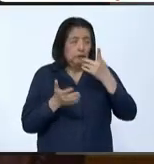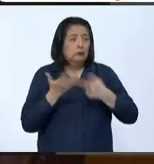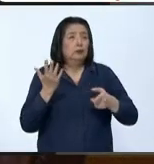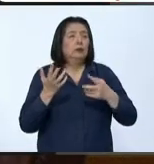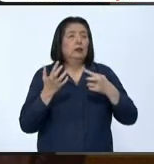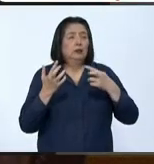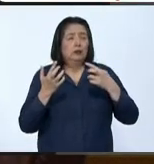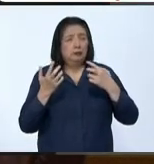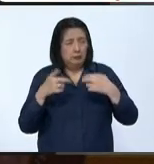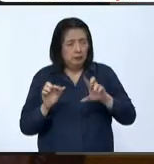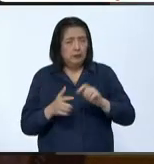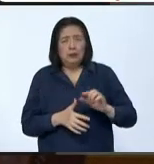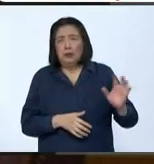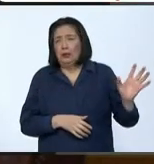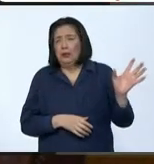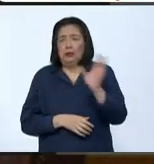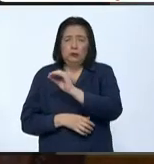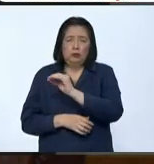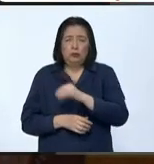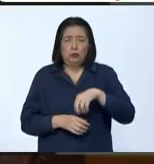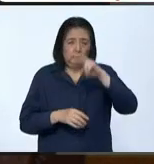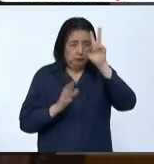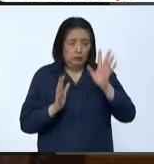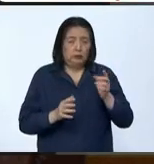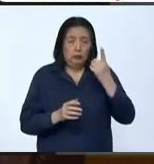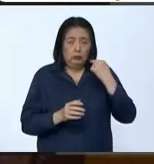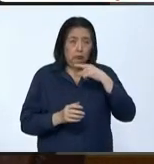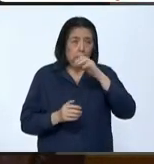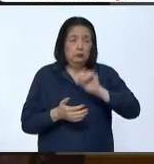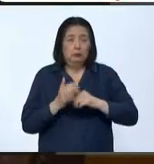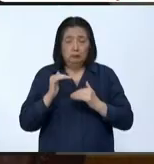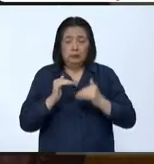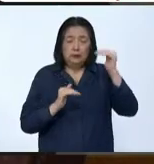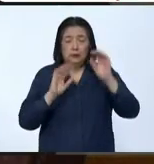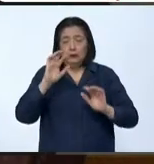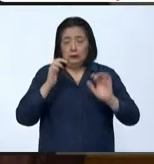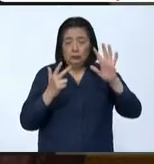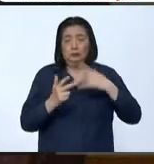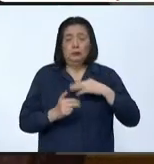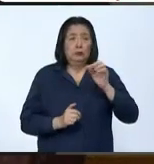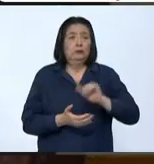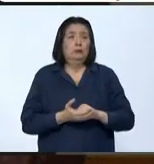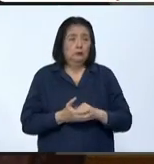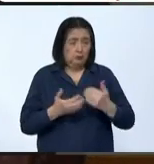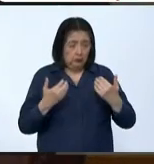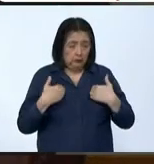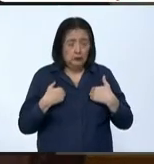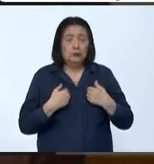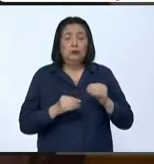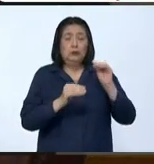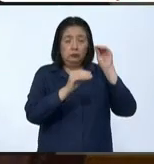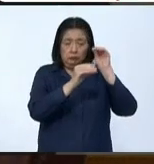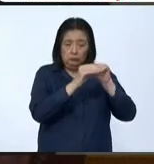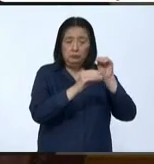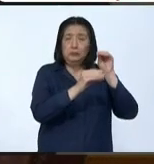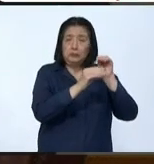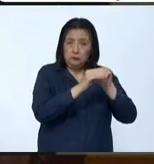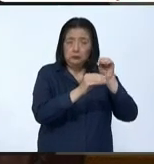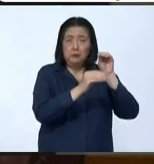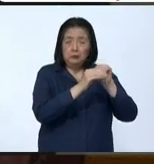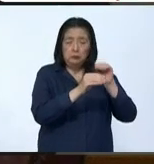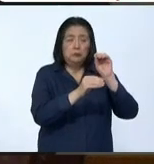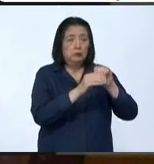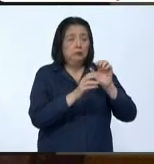a todas y todos nuestros compatriotas mayores de 18 años tener una cuenta previsional